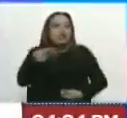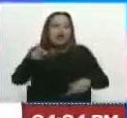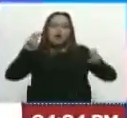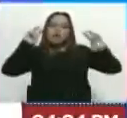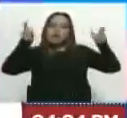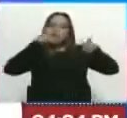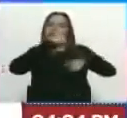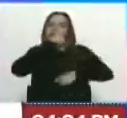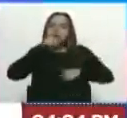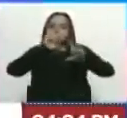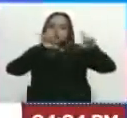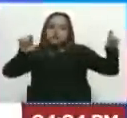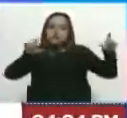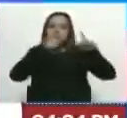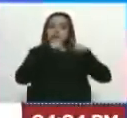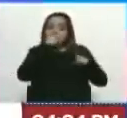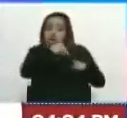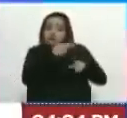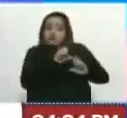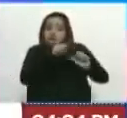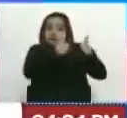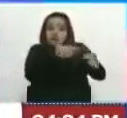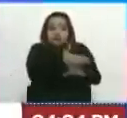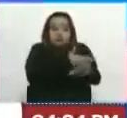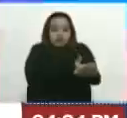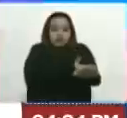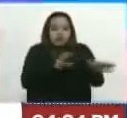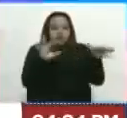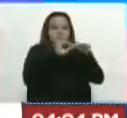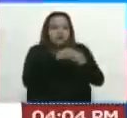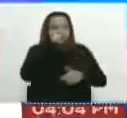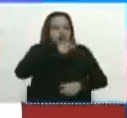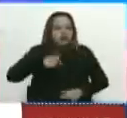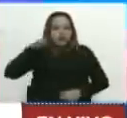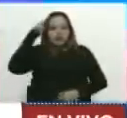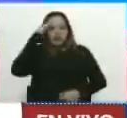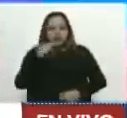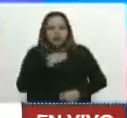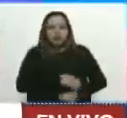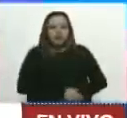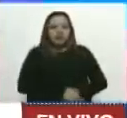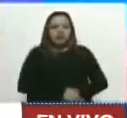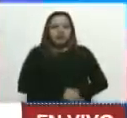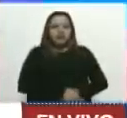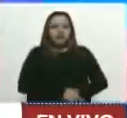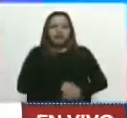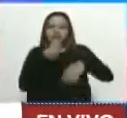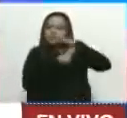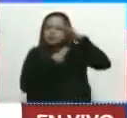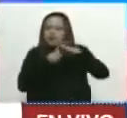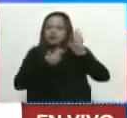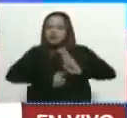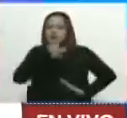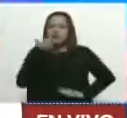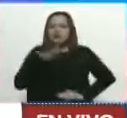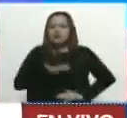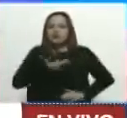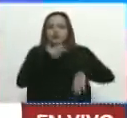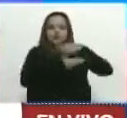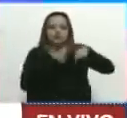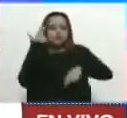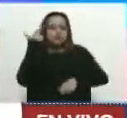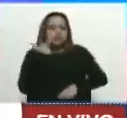¿no? Pero que esto partió mucho antes y que la Unión Cívico-Militar es el fundamento de la Revolución